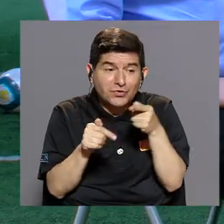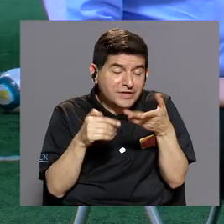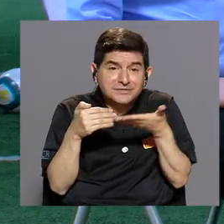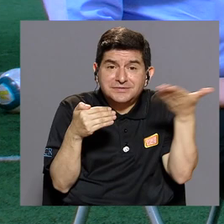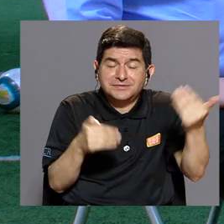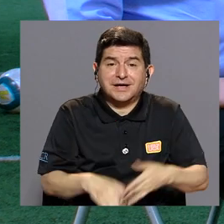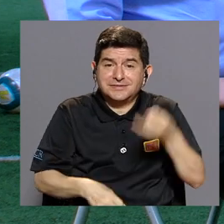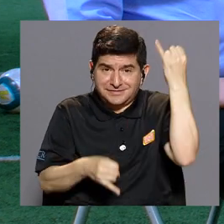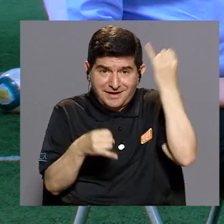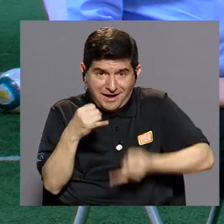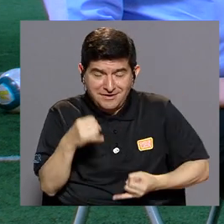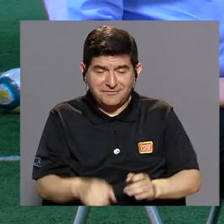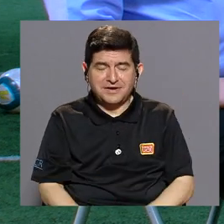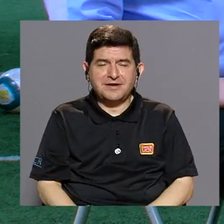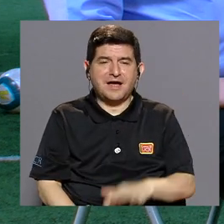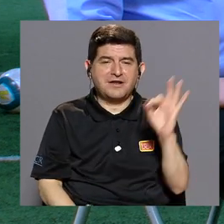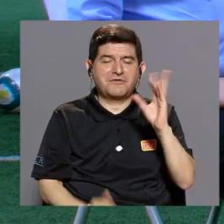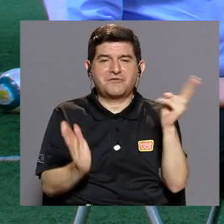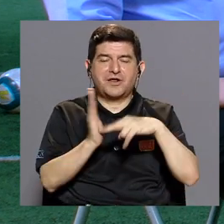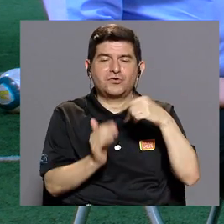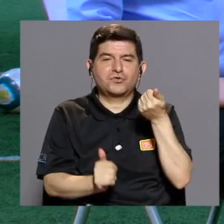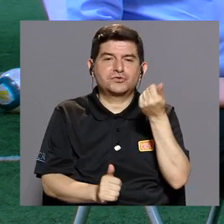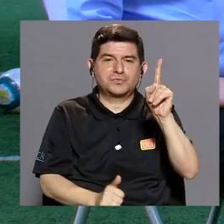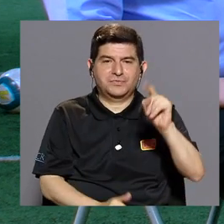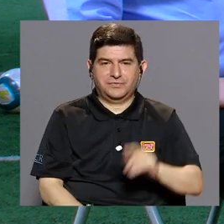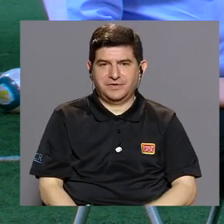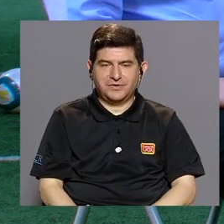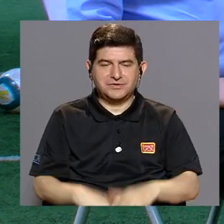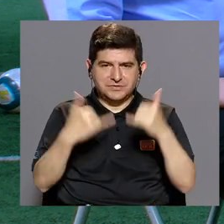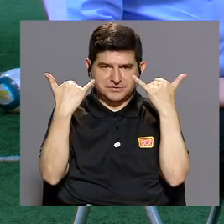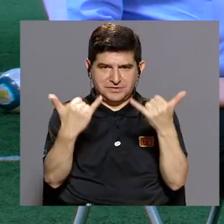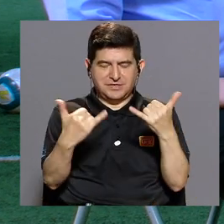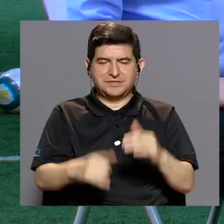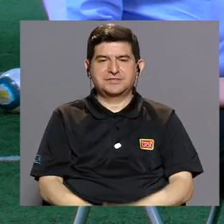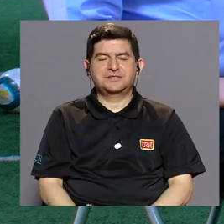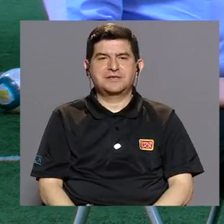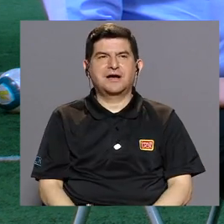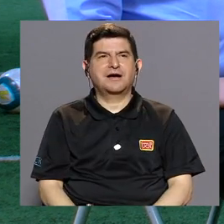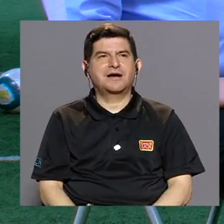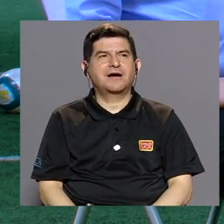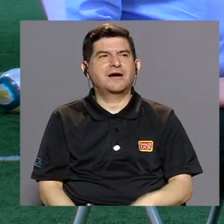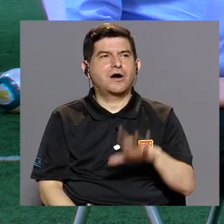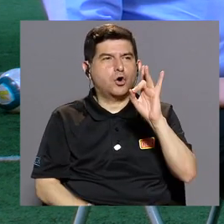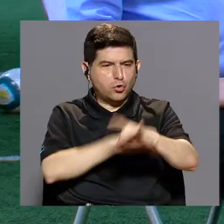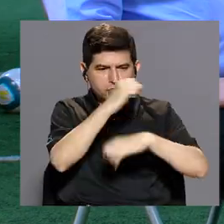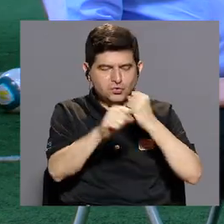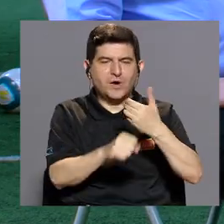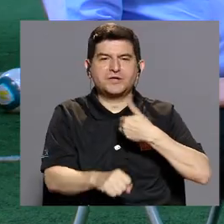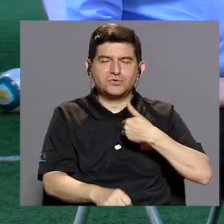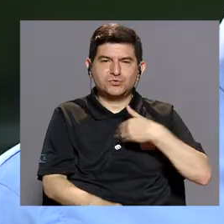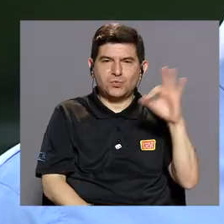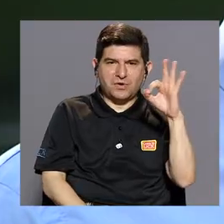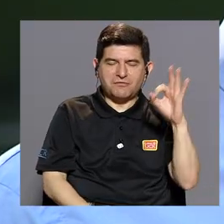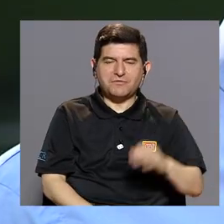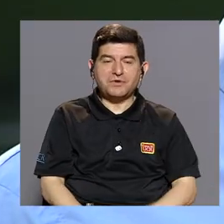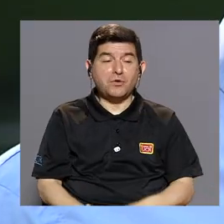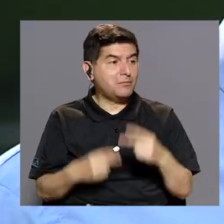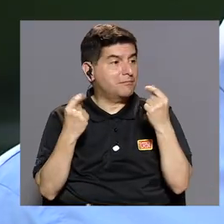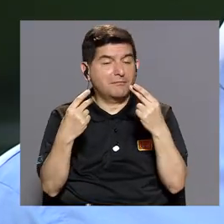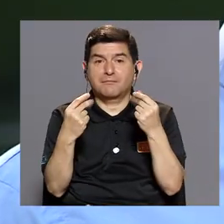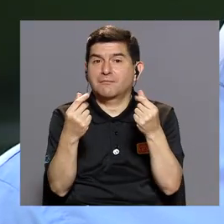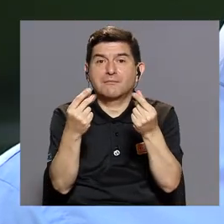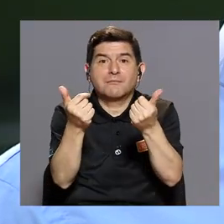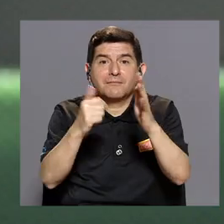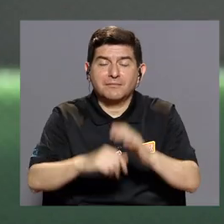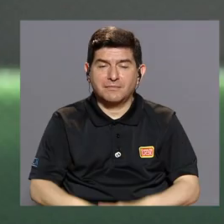¿verdad? Al final, para febrero del 2011, ¿verdad? Cumplí ahora en febrero ya 8 años, ¿no? Increíble,